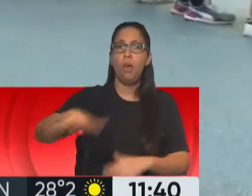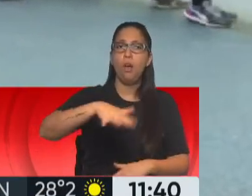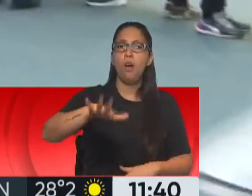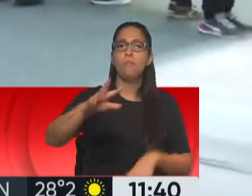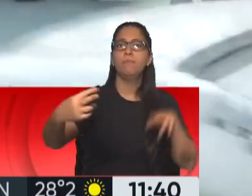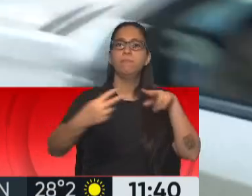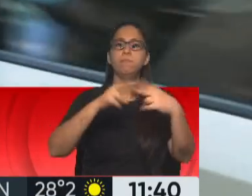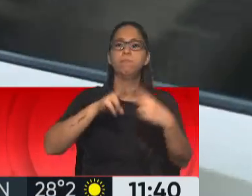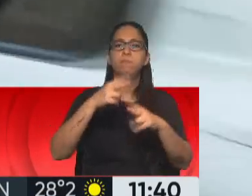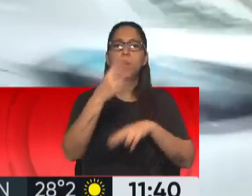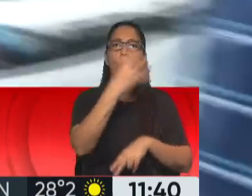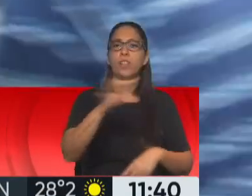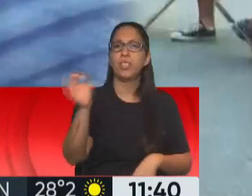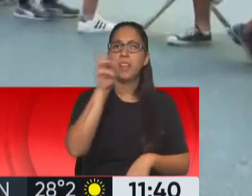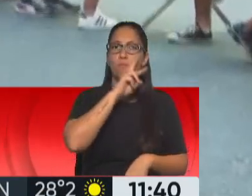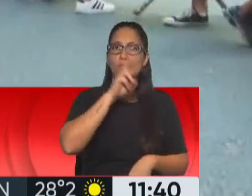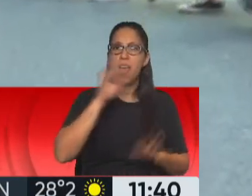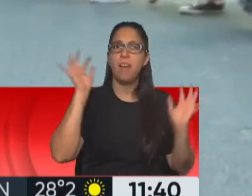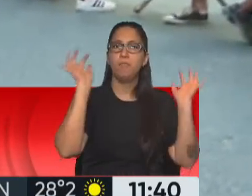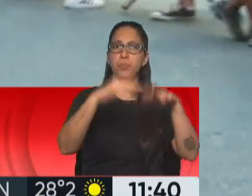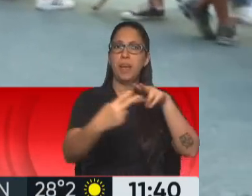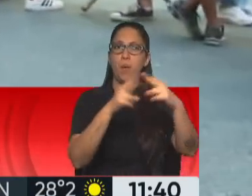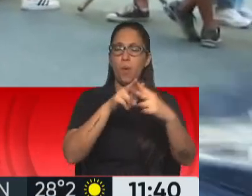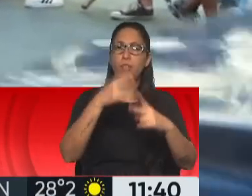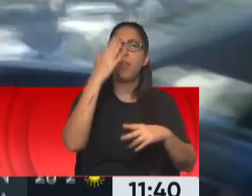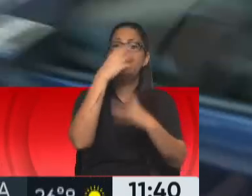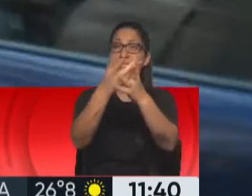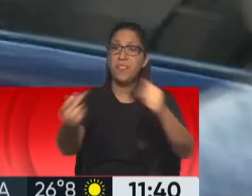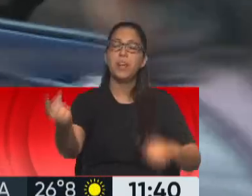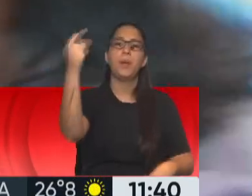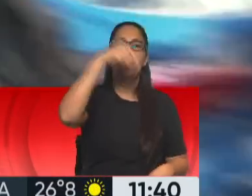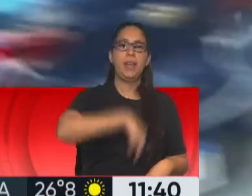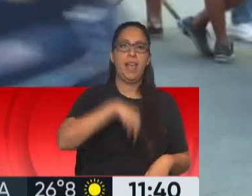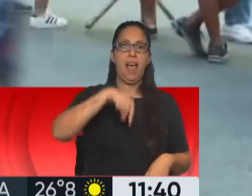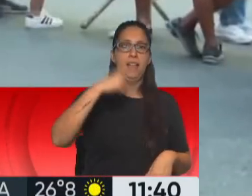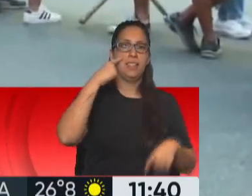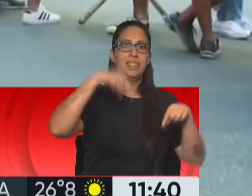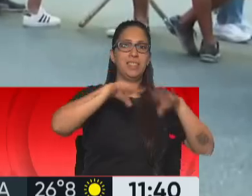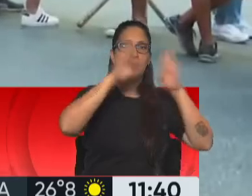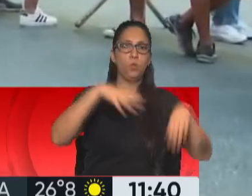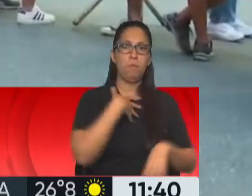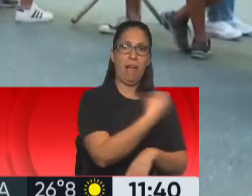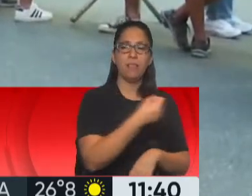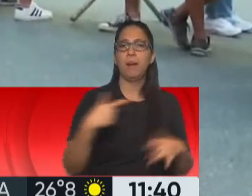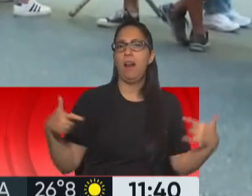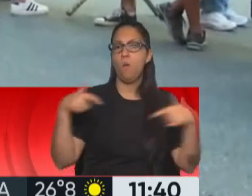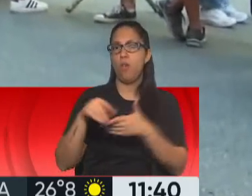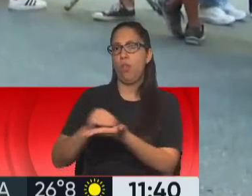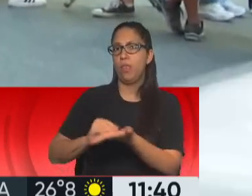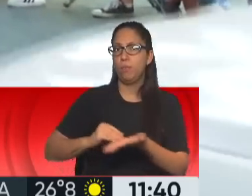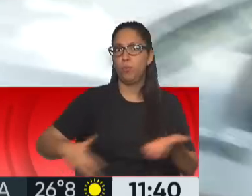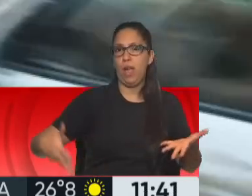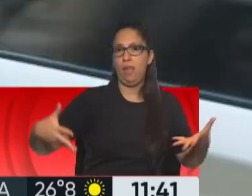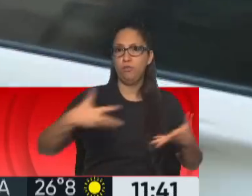de 400 mujeres y que después venía a este lugar para tener una reunión con diputados.